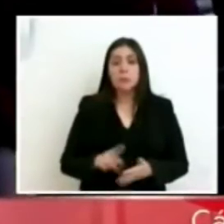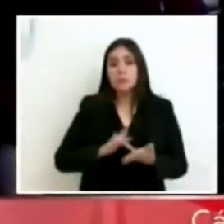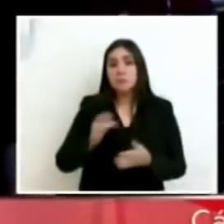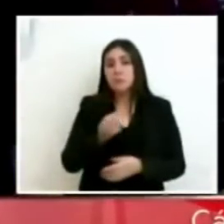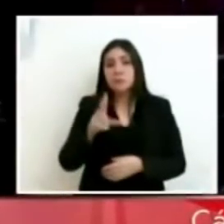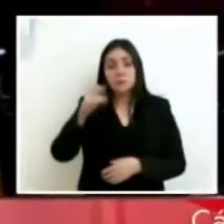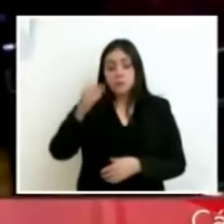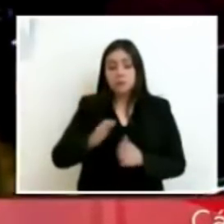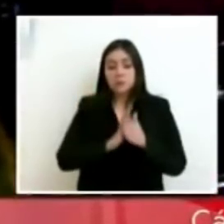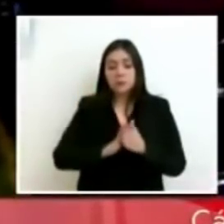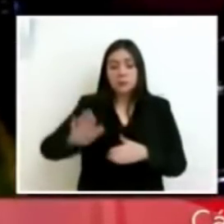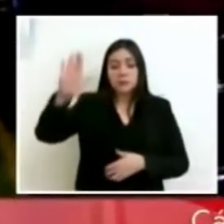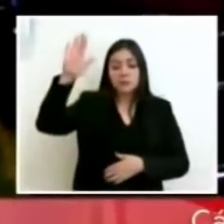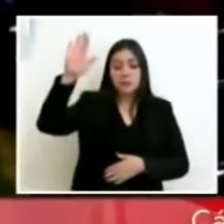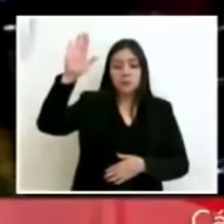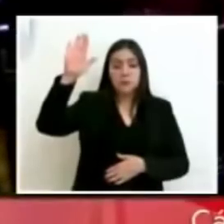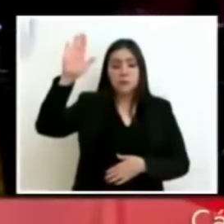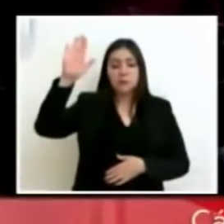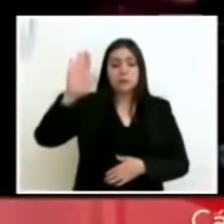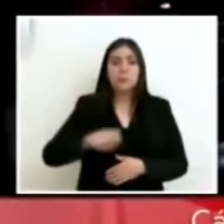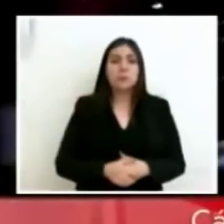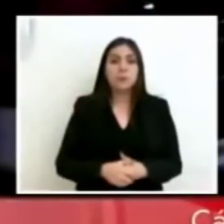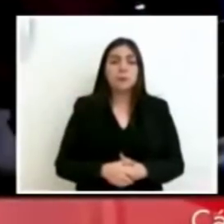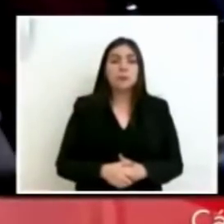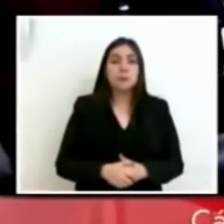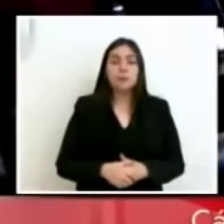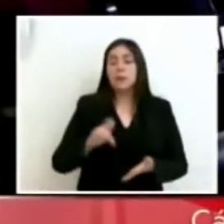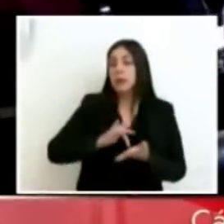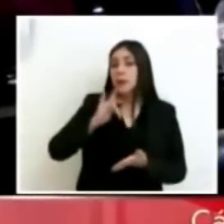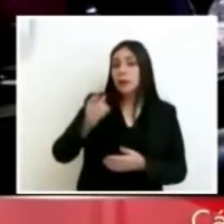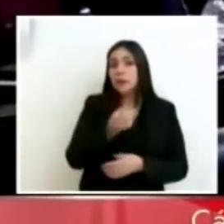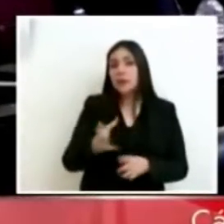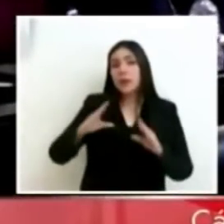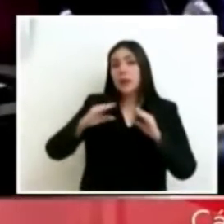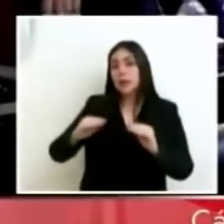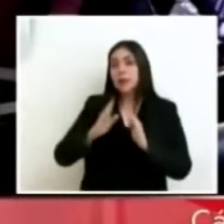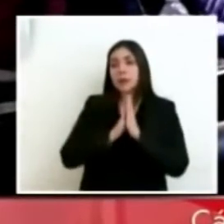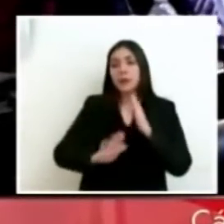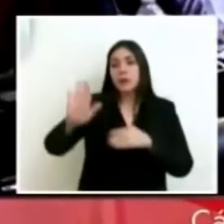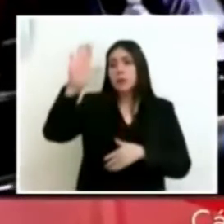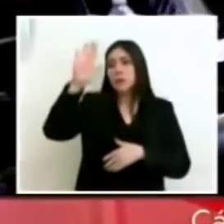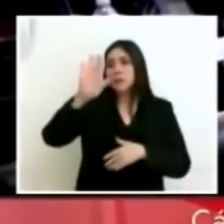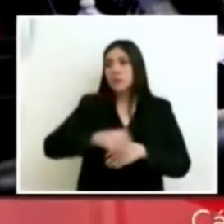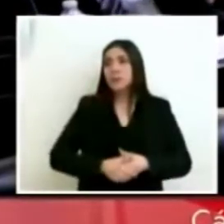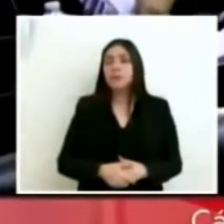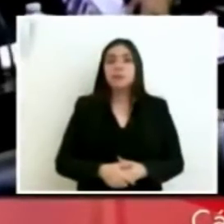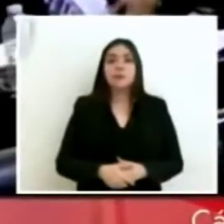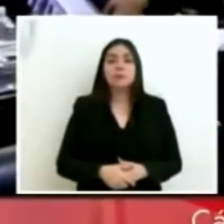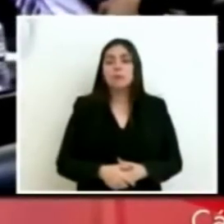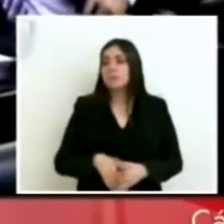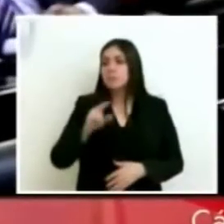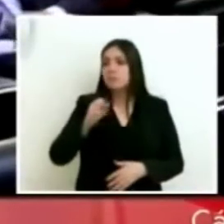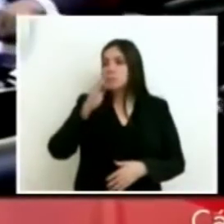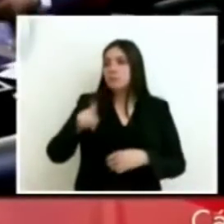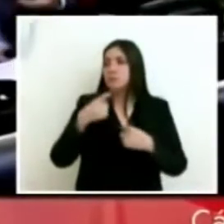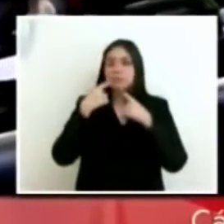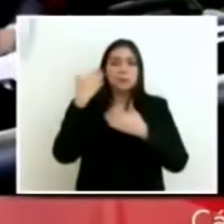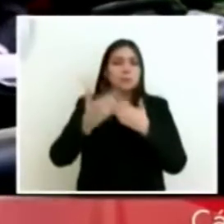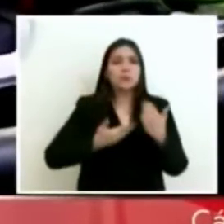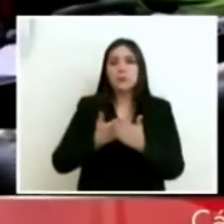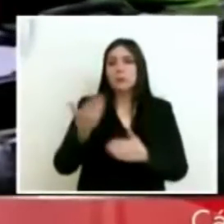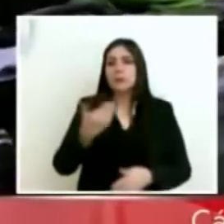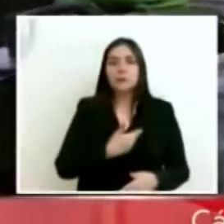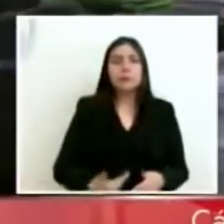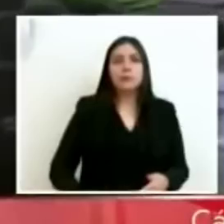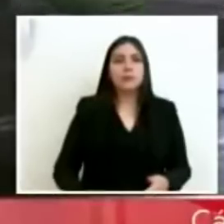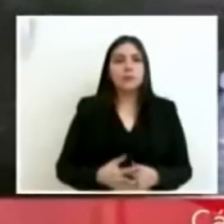Gracias. Quienes estén por la negativa, a favor de levantar la mano. Gracias. Quienes se abstengan, a favor de levantar la mano. No se admite discusión las propuestas, presidente.